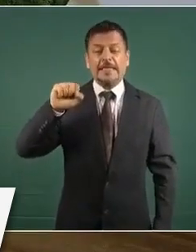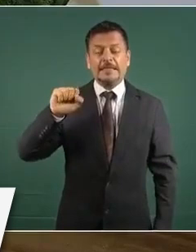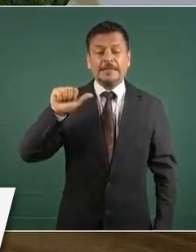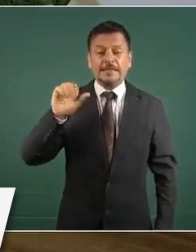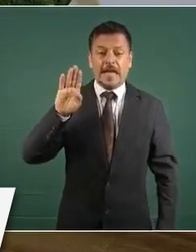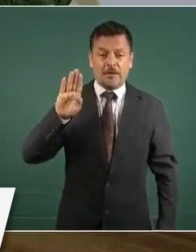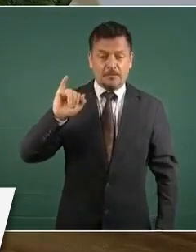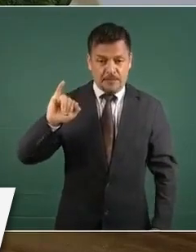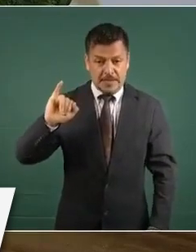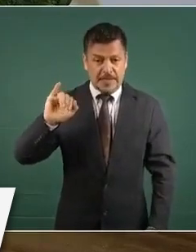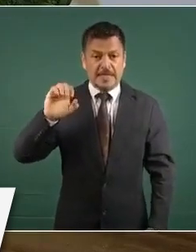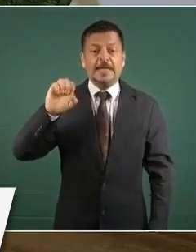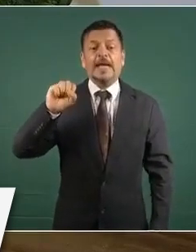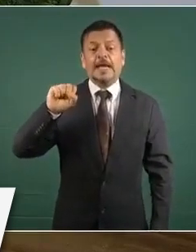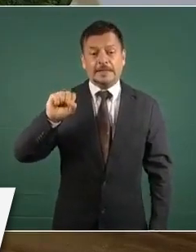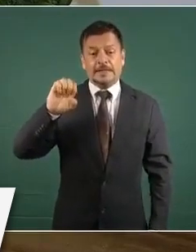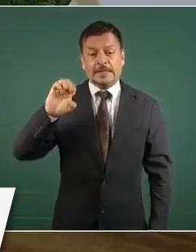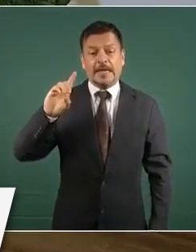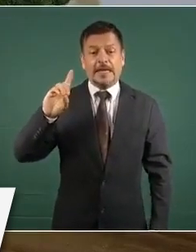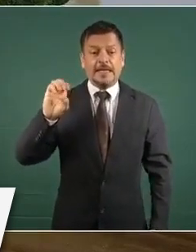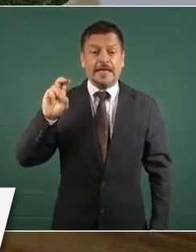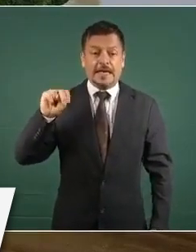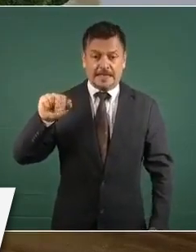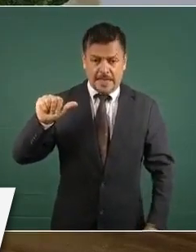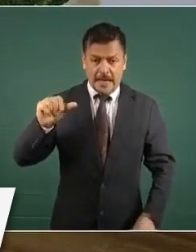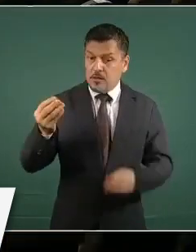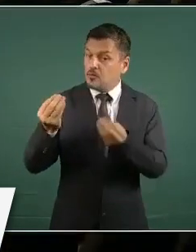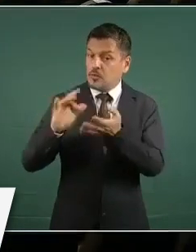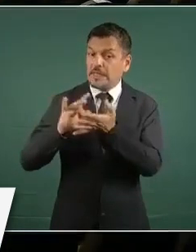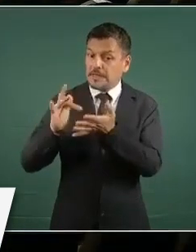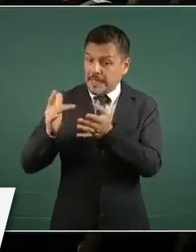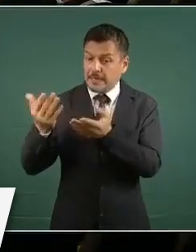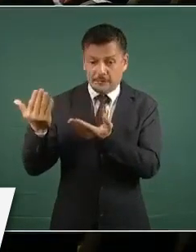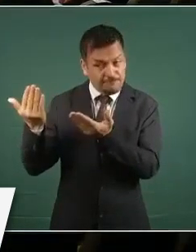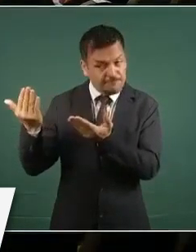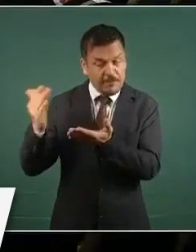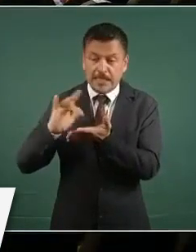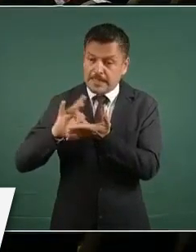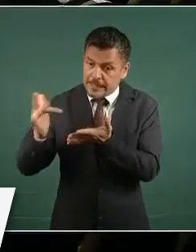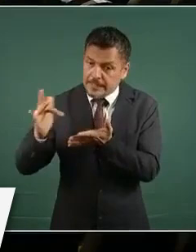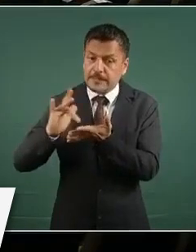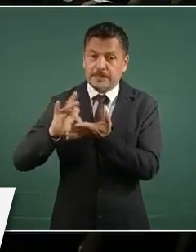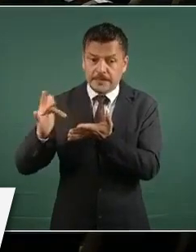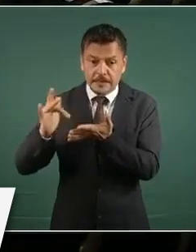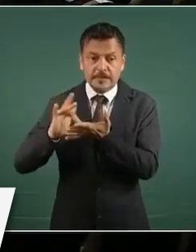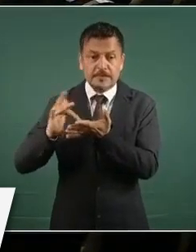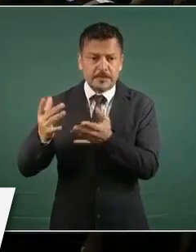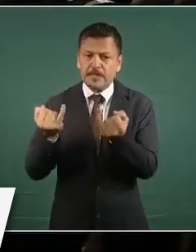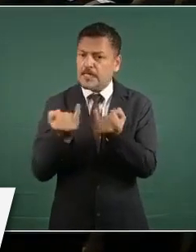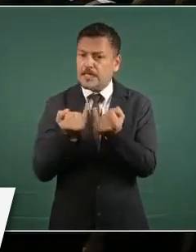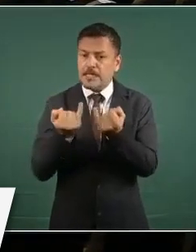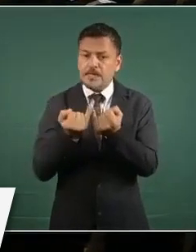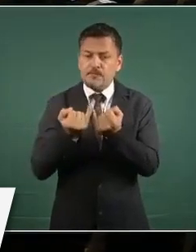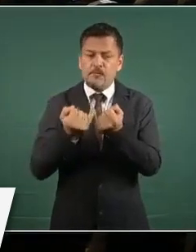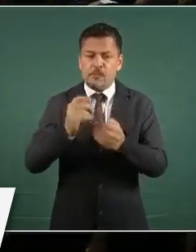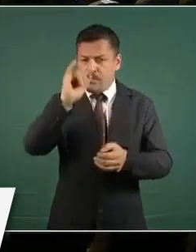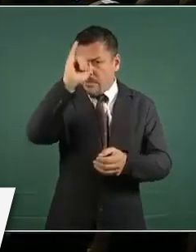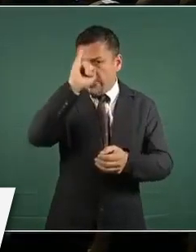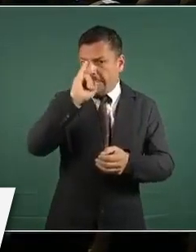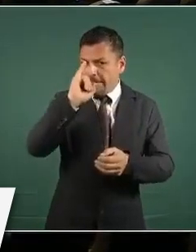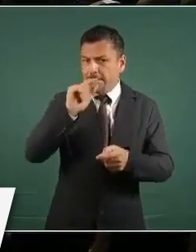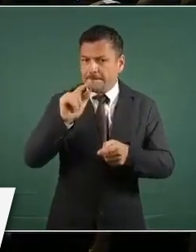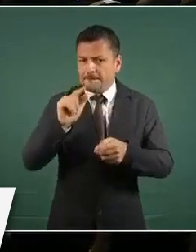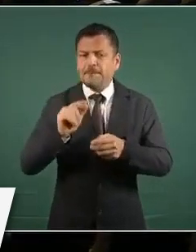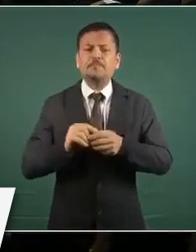el gobierno hidalgo gracias señor secretario de marina gracias al jefe de la guardia nacional